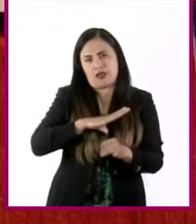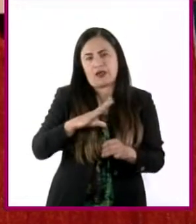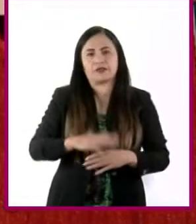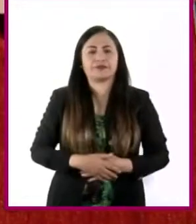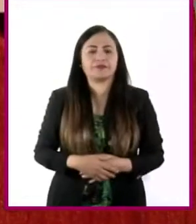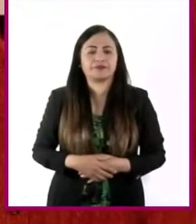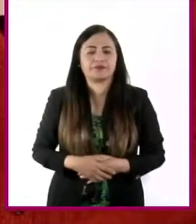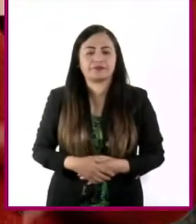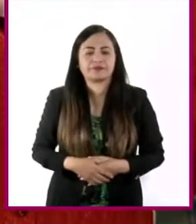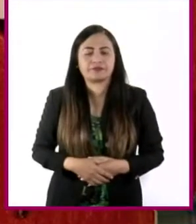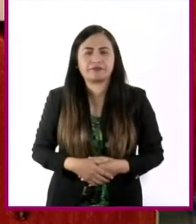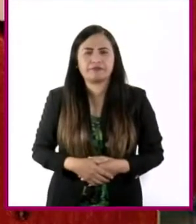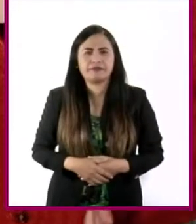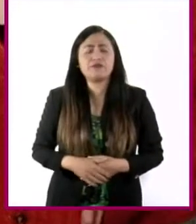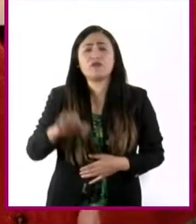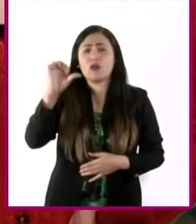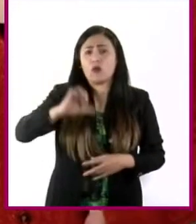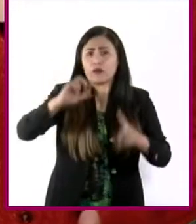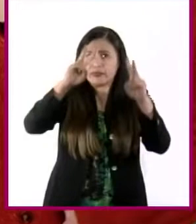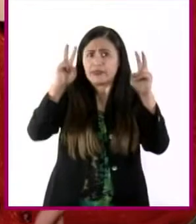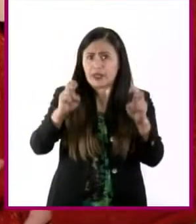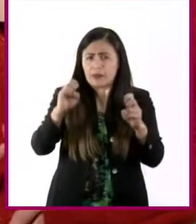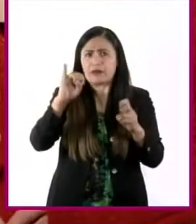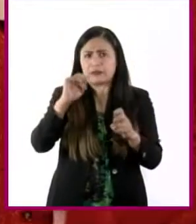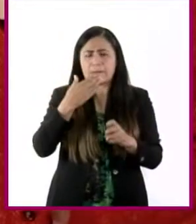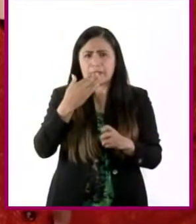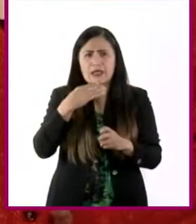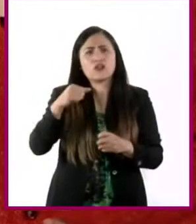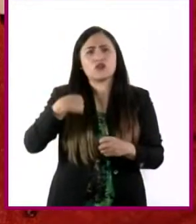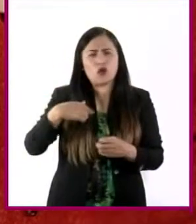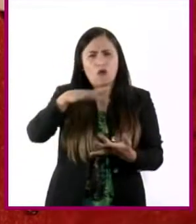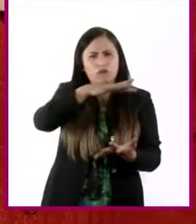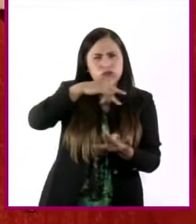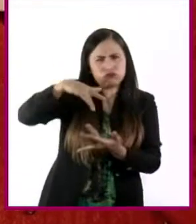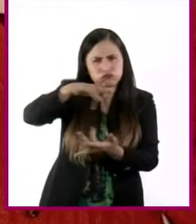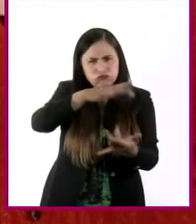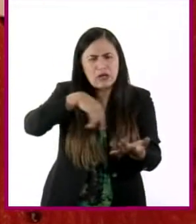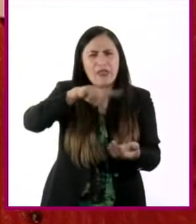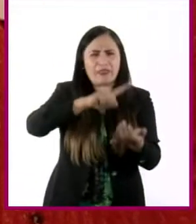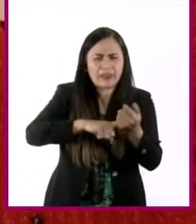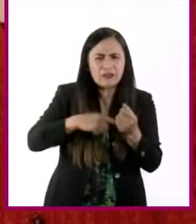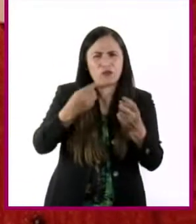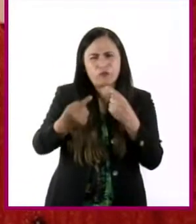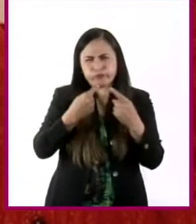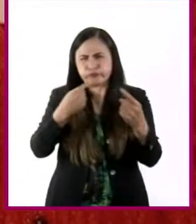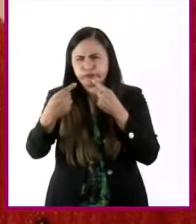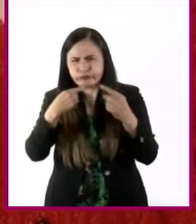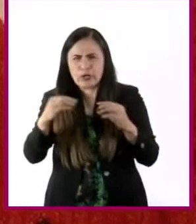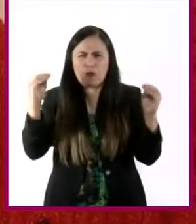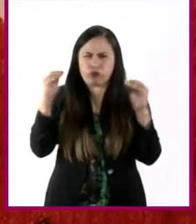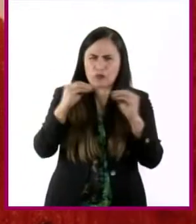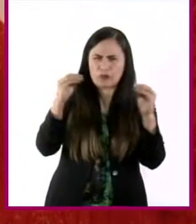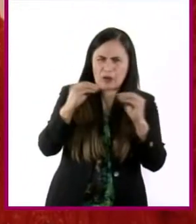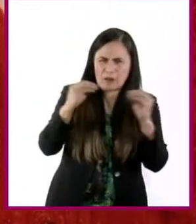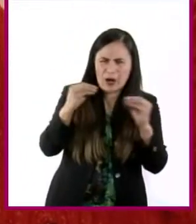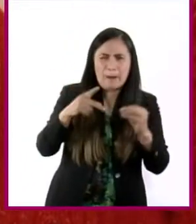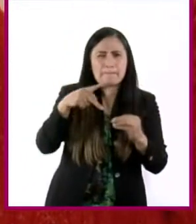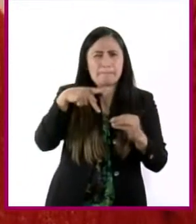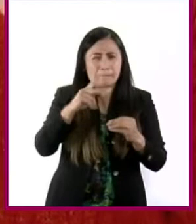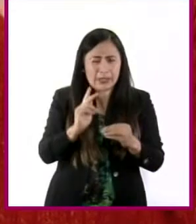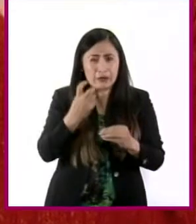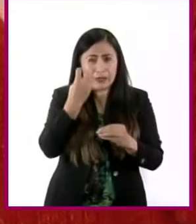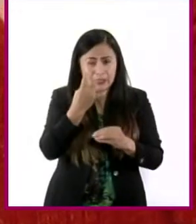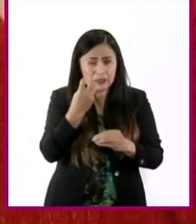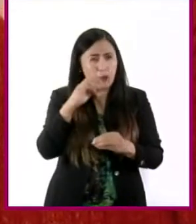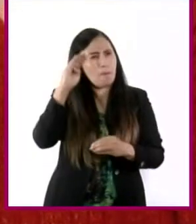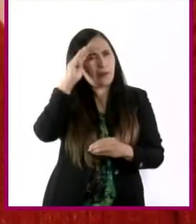porque el otro día estaba metidísima en una discusión en redes sociales y aunque me he encontrado algunas que no son fructíferas, esta sí me ha